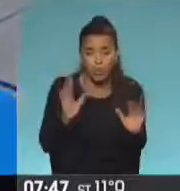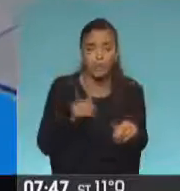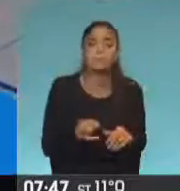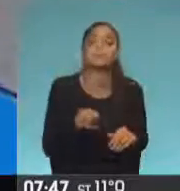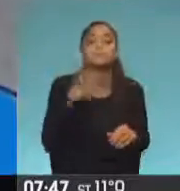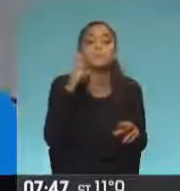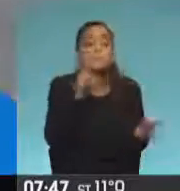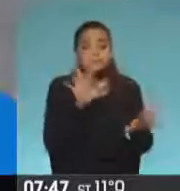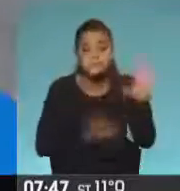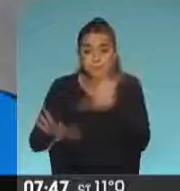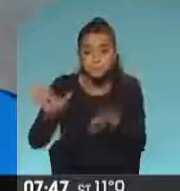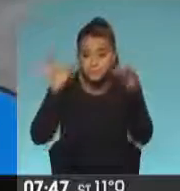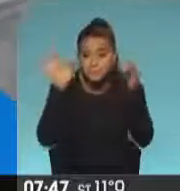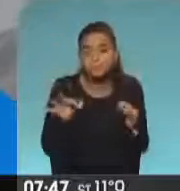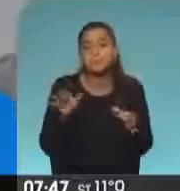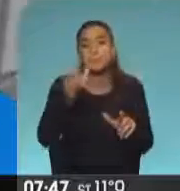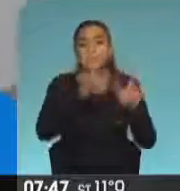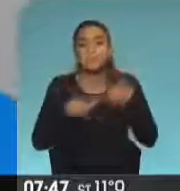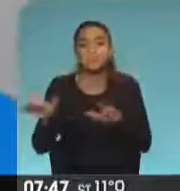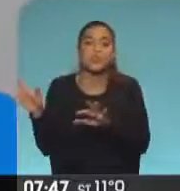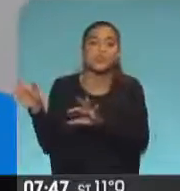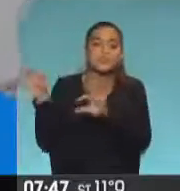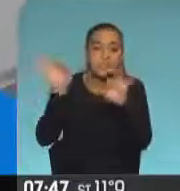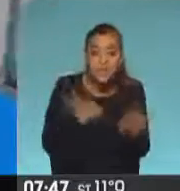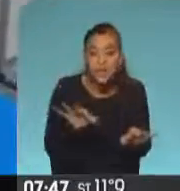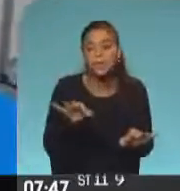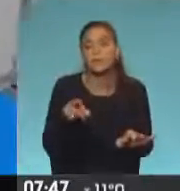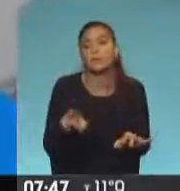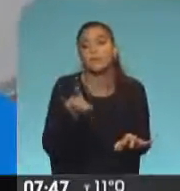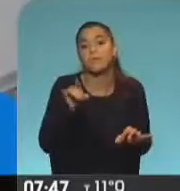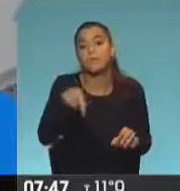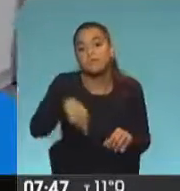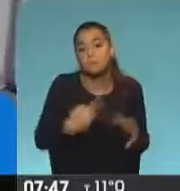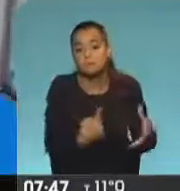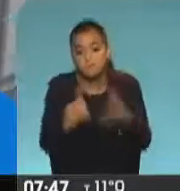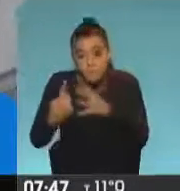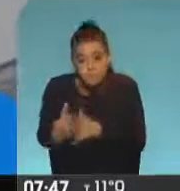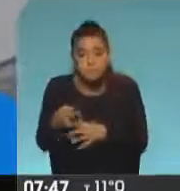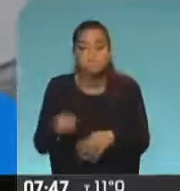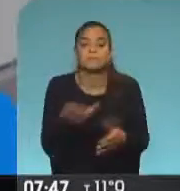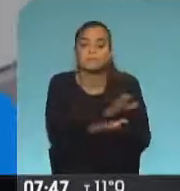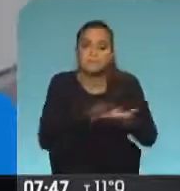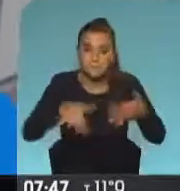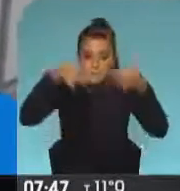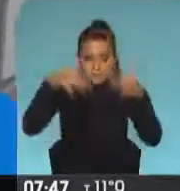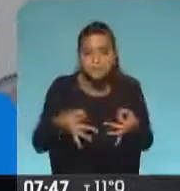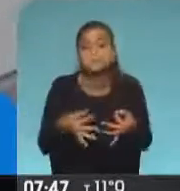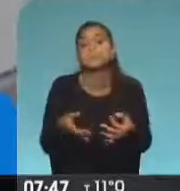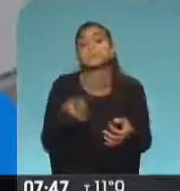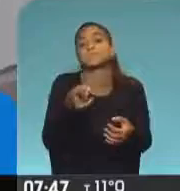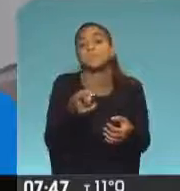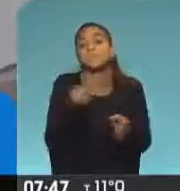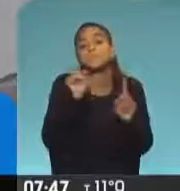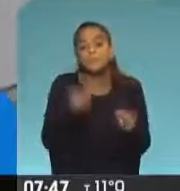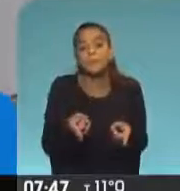todo preparado para las personas que lleguen tan sólo con los mínimos para estar aisladas para estar sanitizadas y claro todo